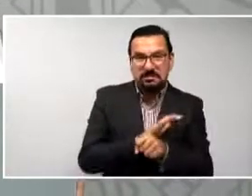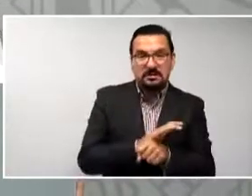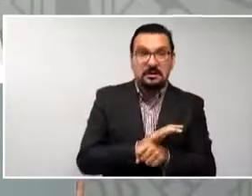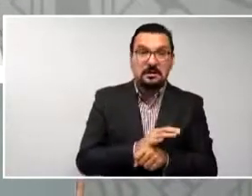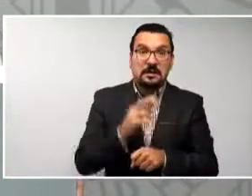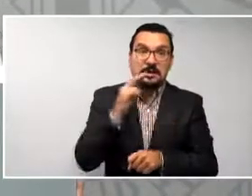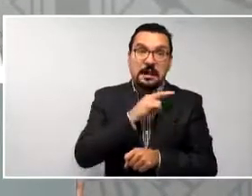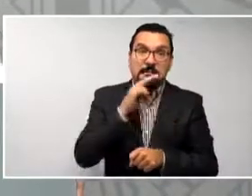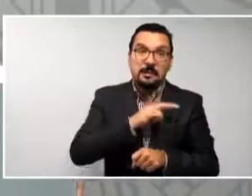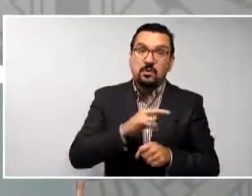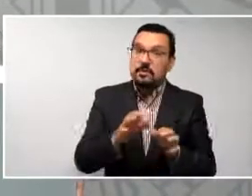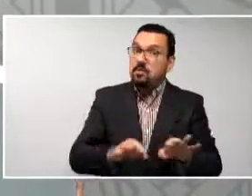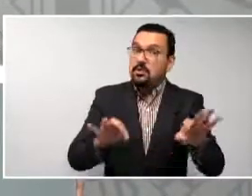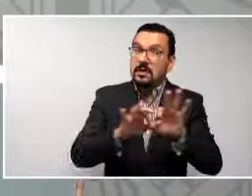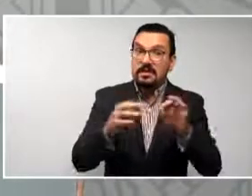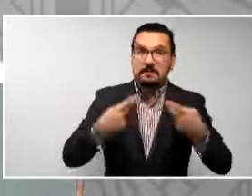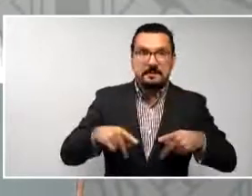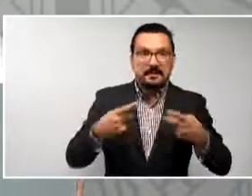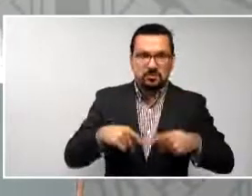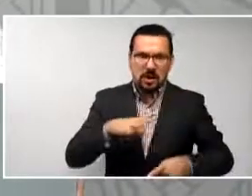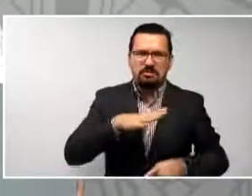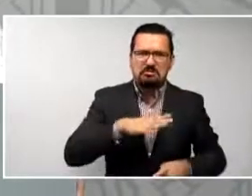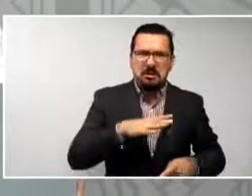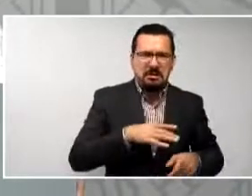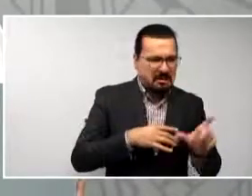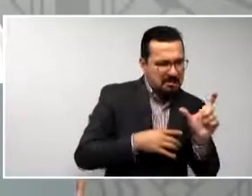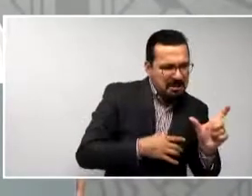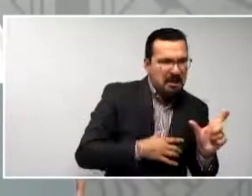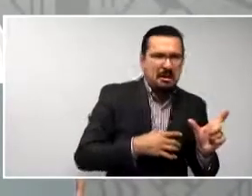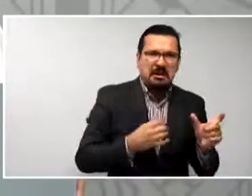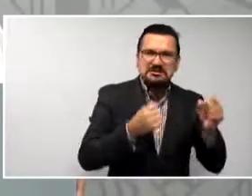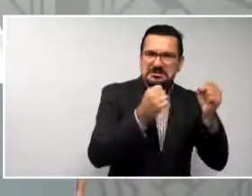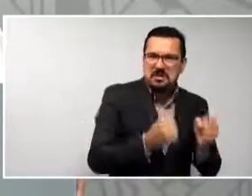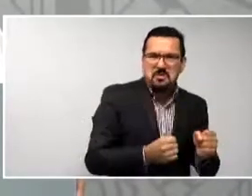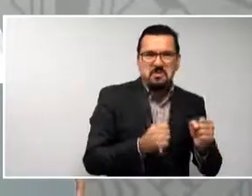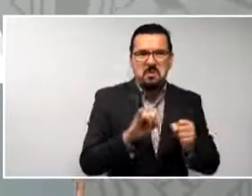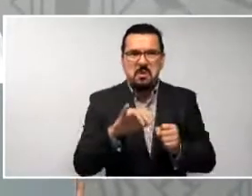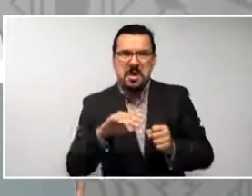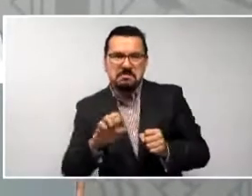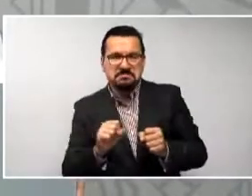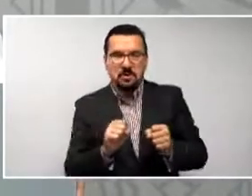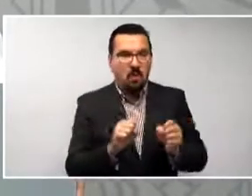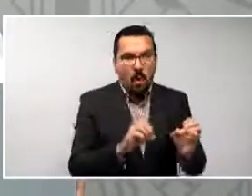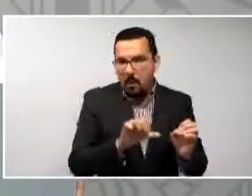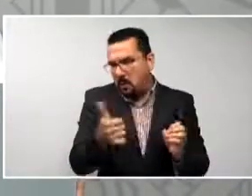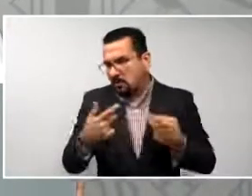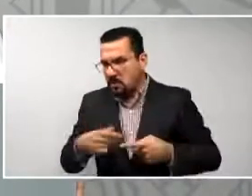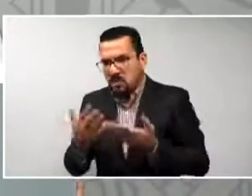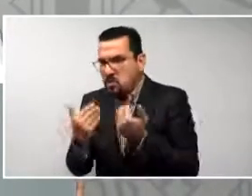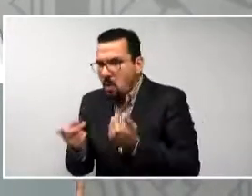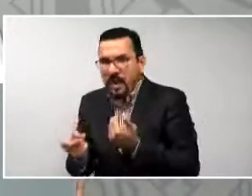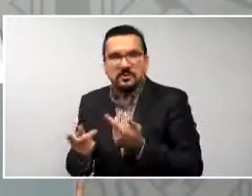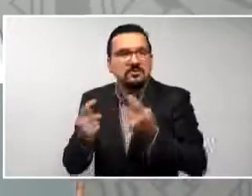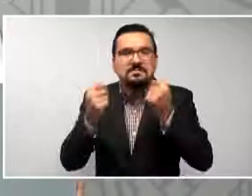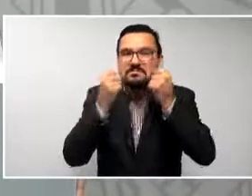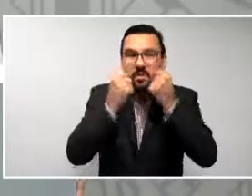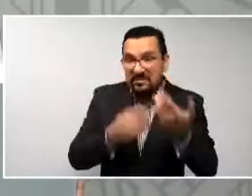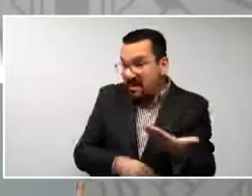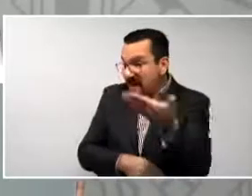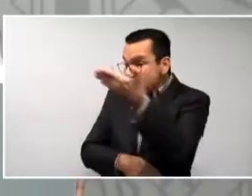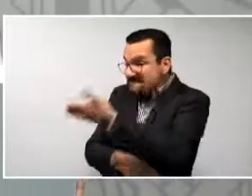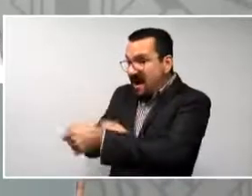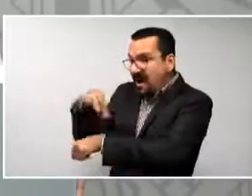servicio médico y de cualquier edad acudan de inmediato a solicitar atención médica